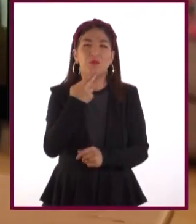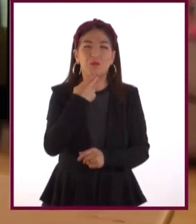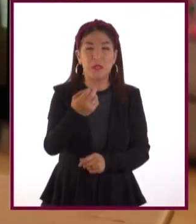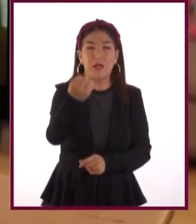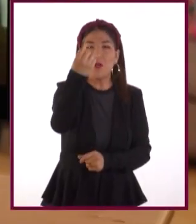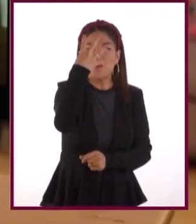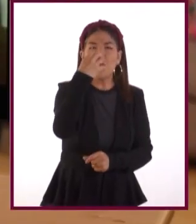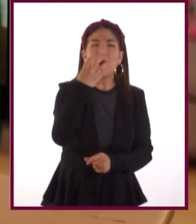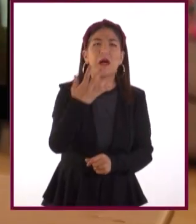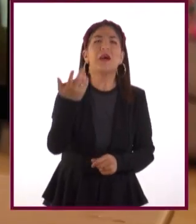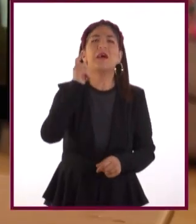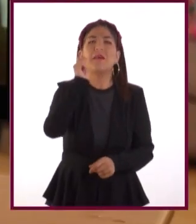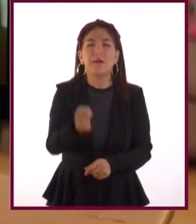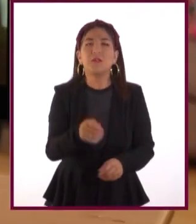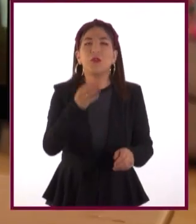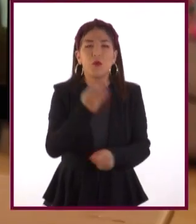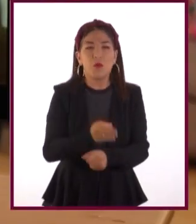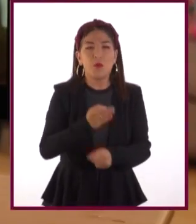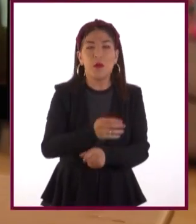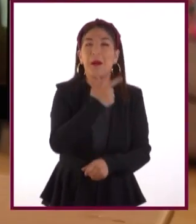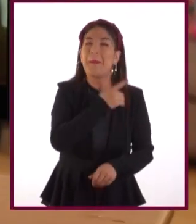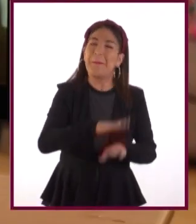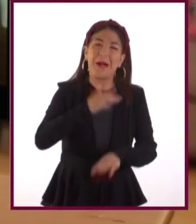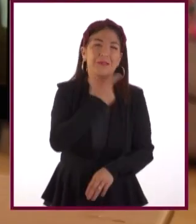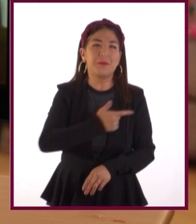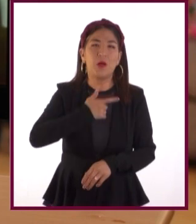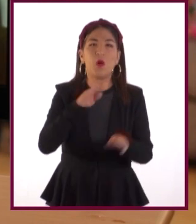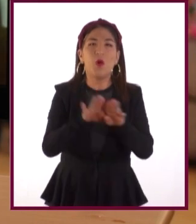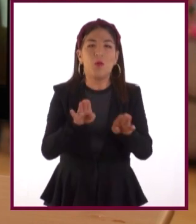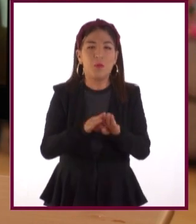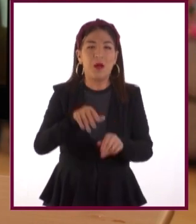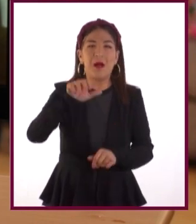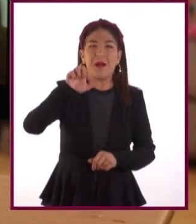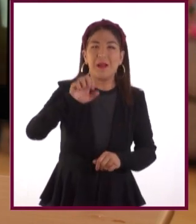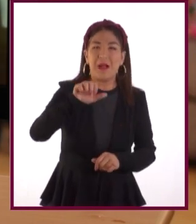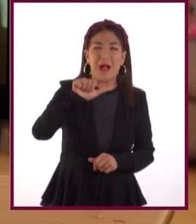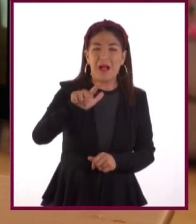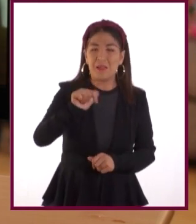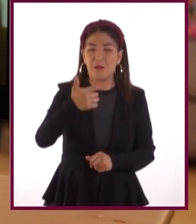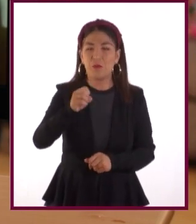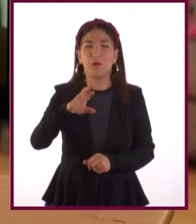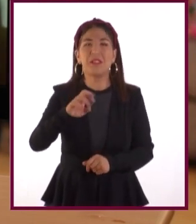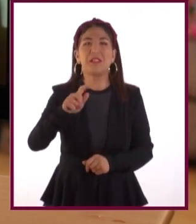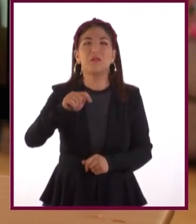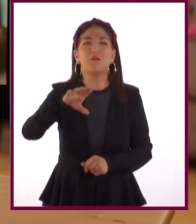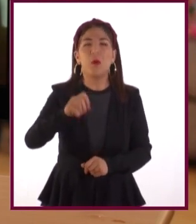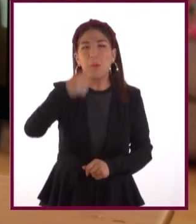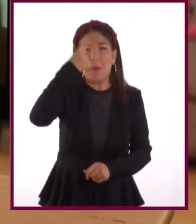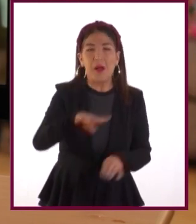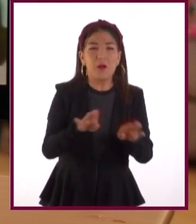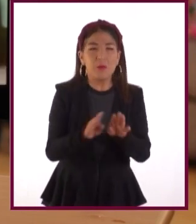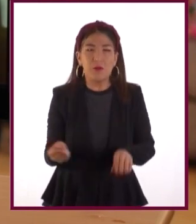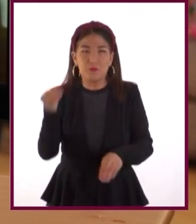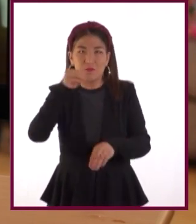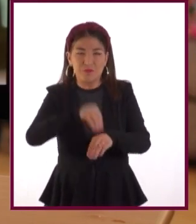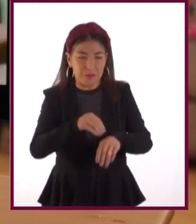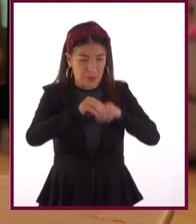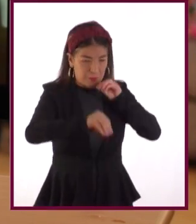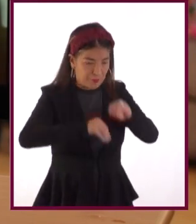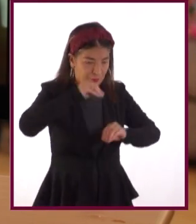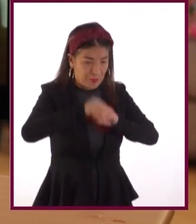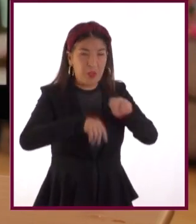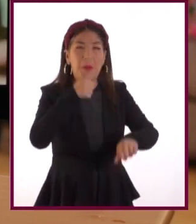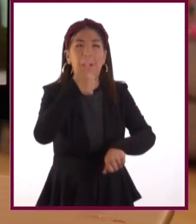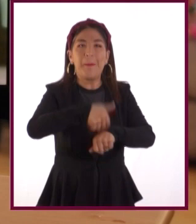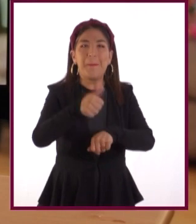el ejemplo que más me gusta es el desarrollo de algoritmos de ensamblaje, y estos algoritmos ayudaron